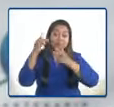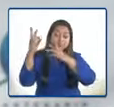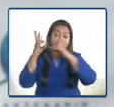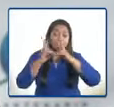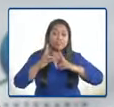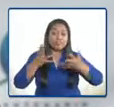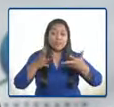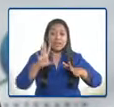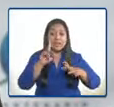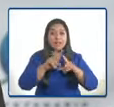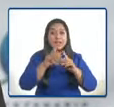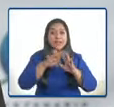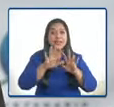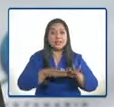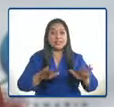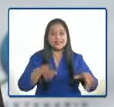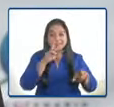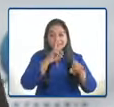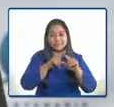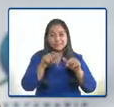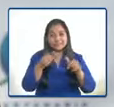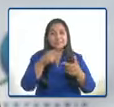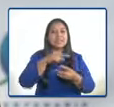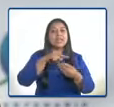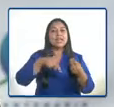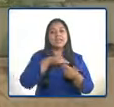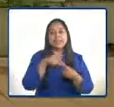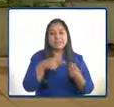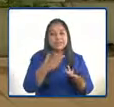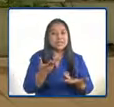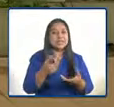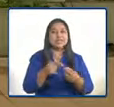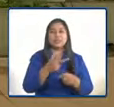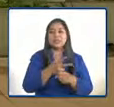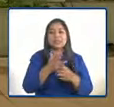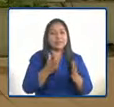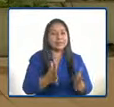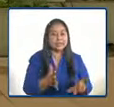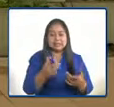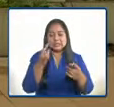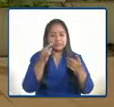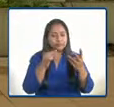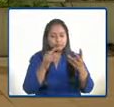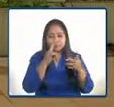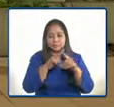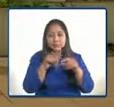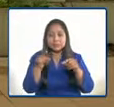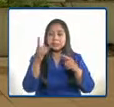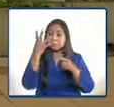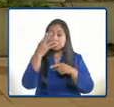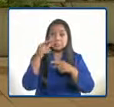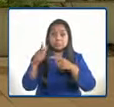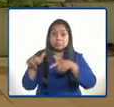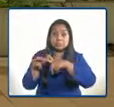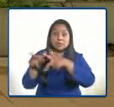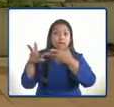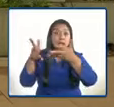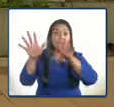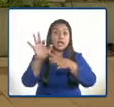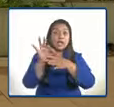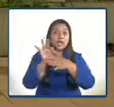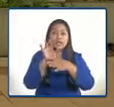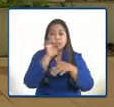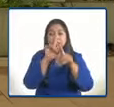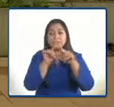a menores, a familias, a los guatemaltecos. Lo lindo de ese centro es que ya está funcionando, ya están todas